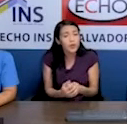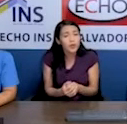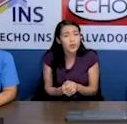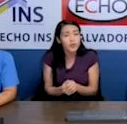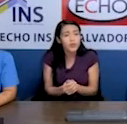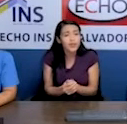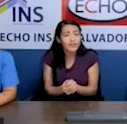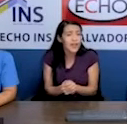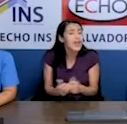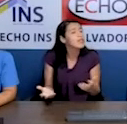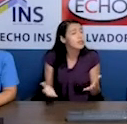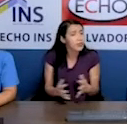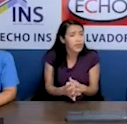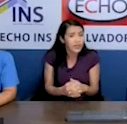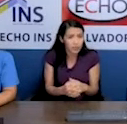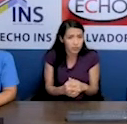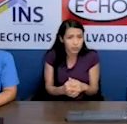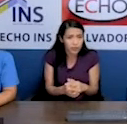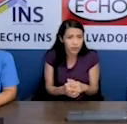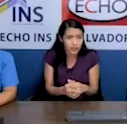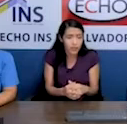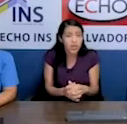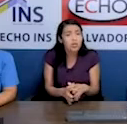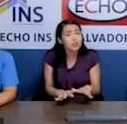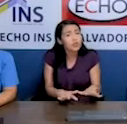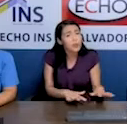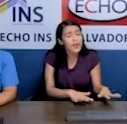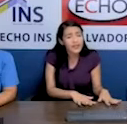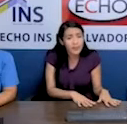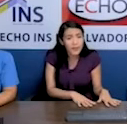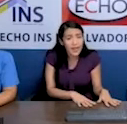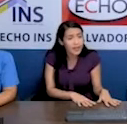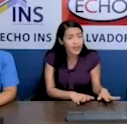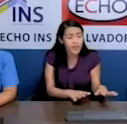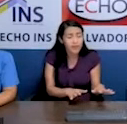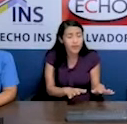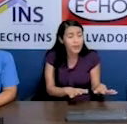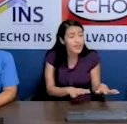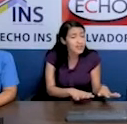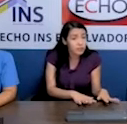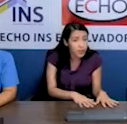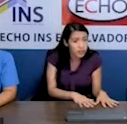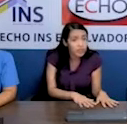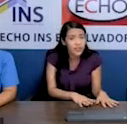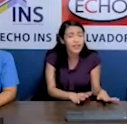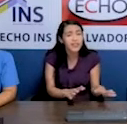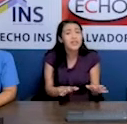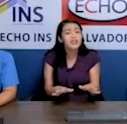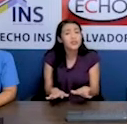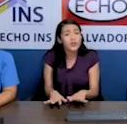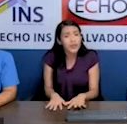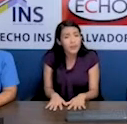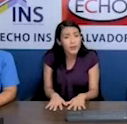también otro apoyo muy importante es el estudio de líquidos cefalorraquídeos, no solo para determinar enfermedades